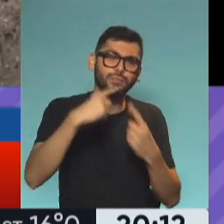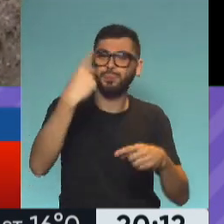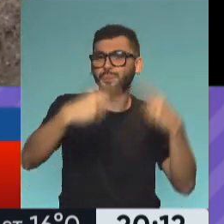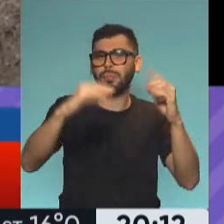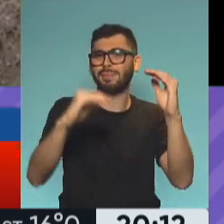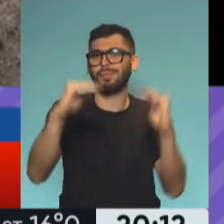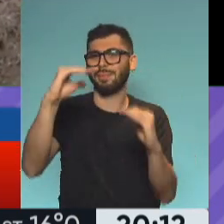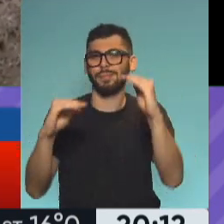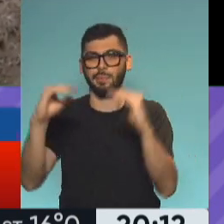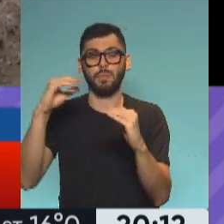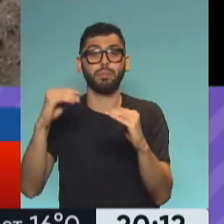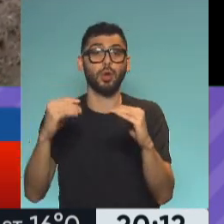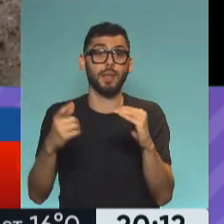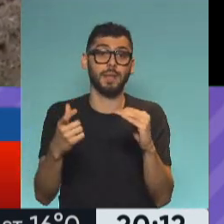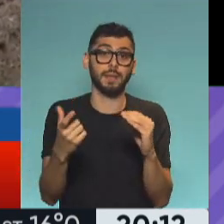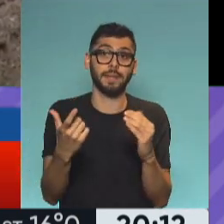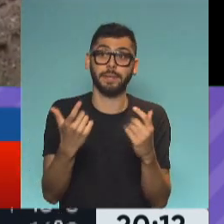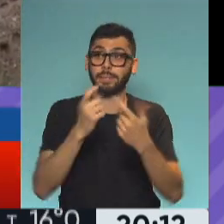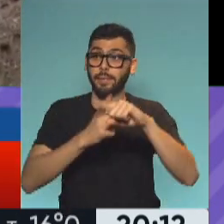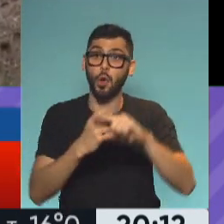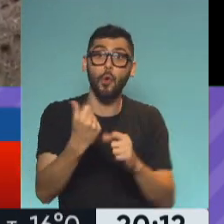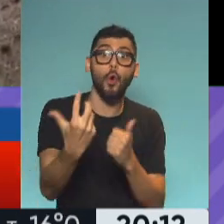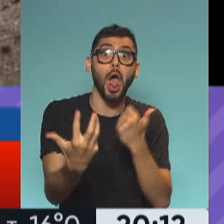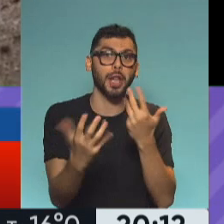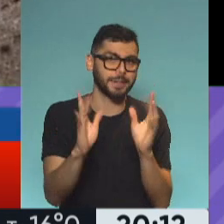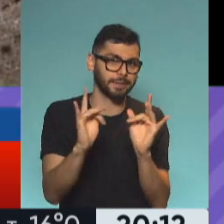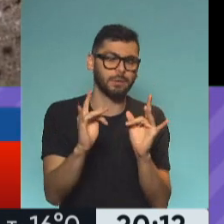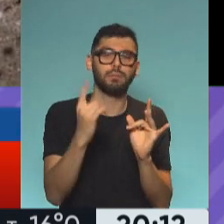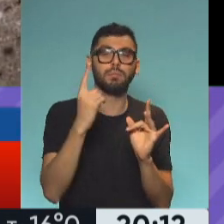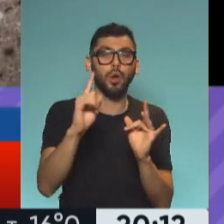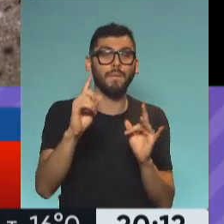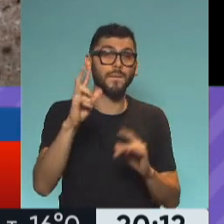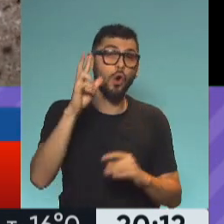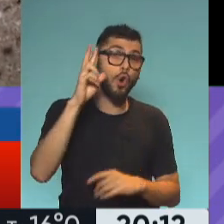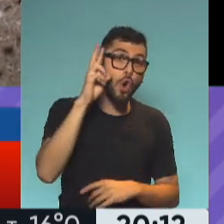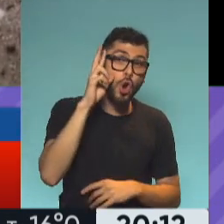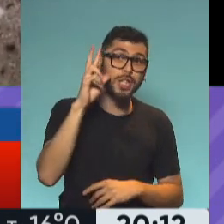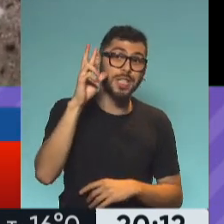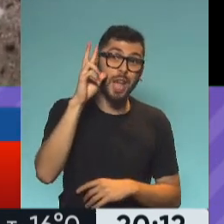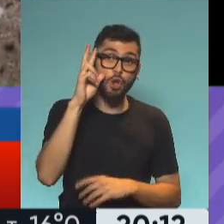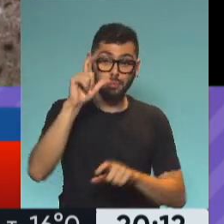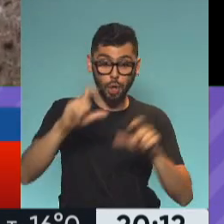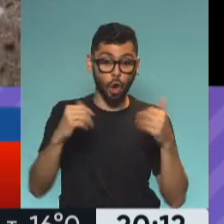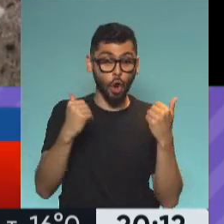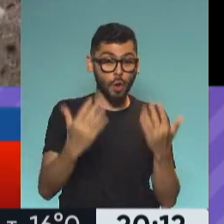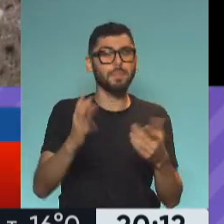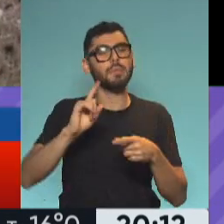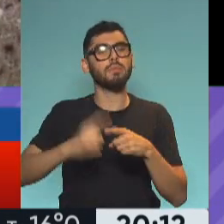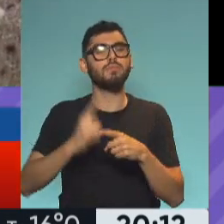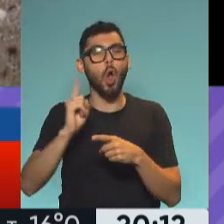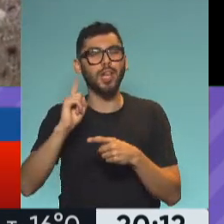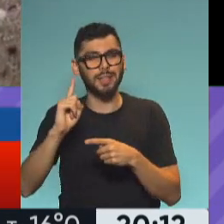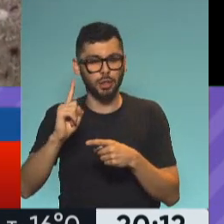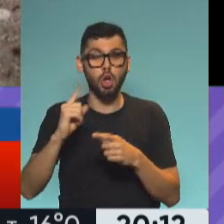consultoras porque también de cuantificar todo esto estamos hablando de 88 candidatos y políticos no sólo